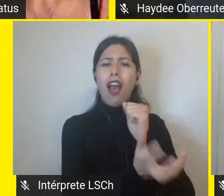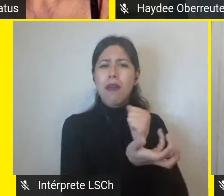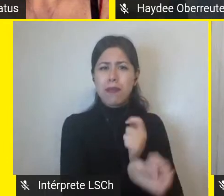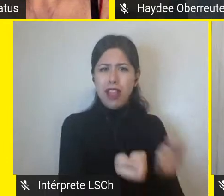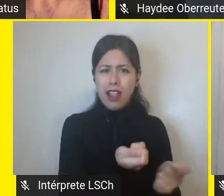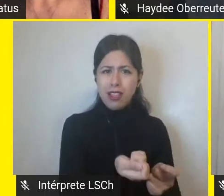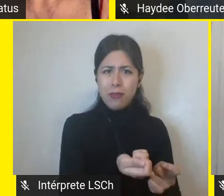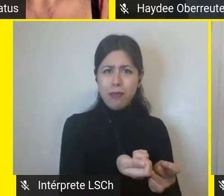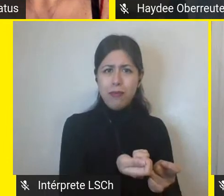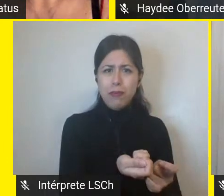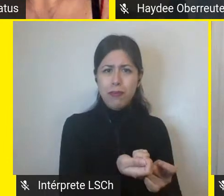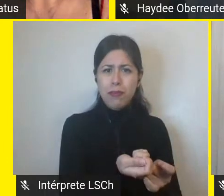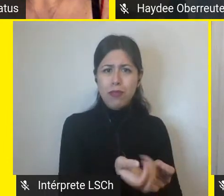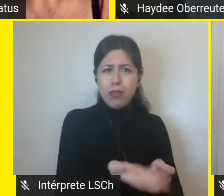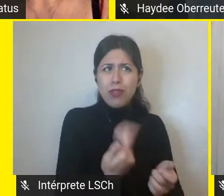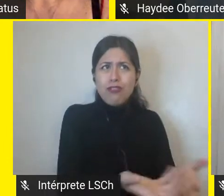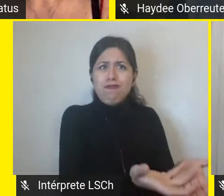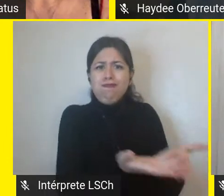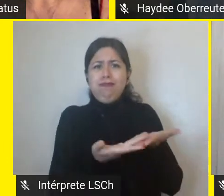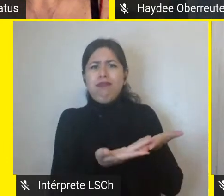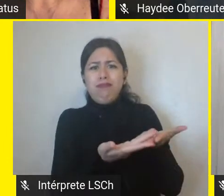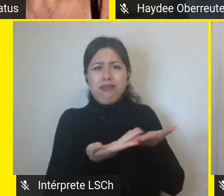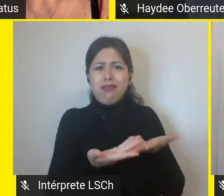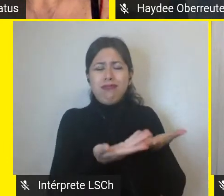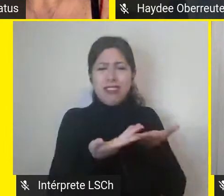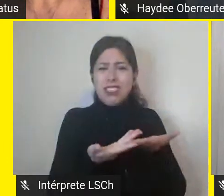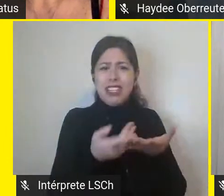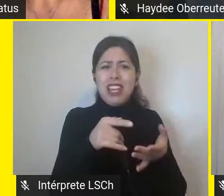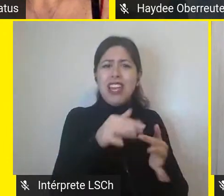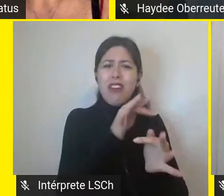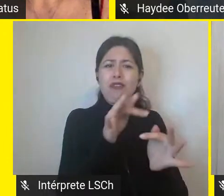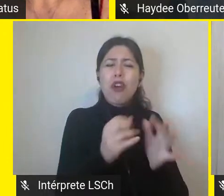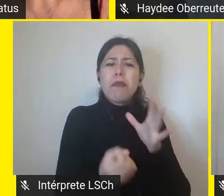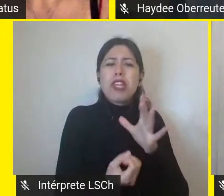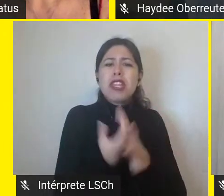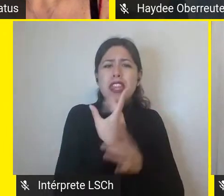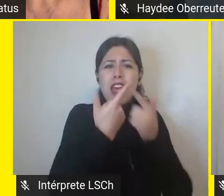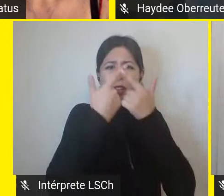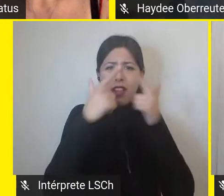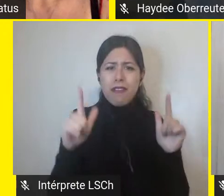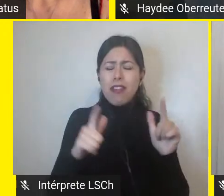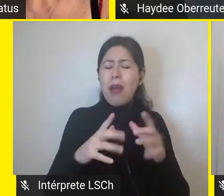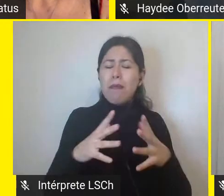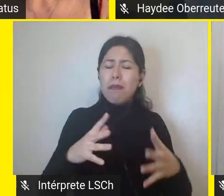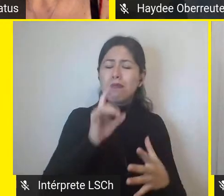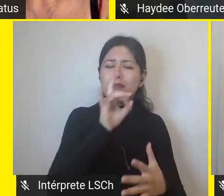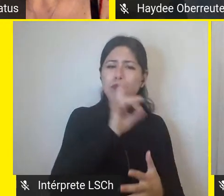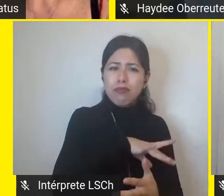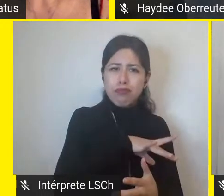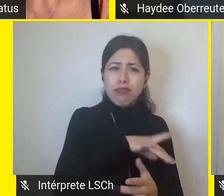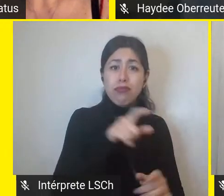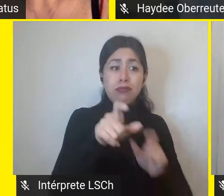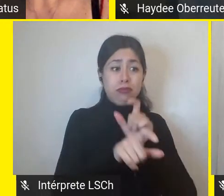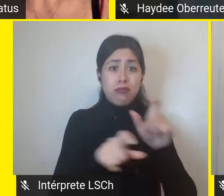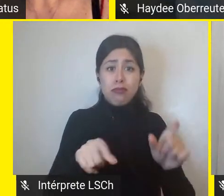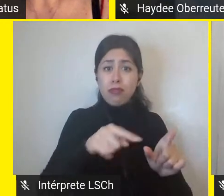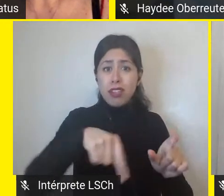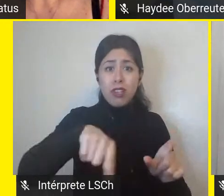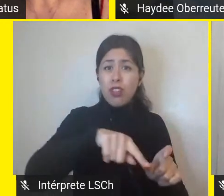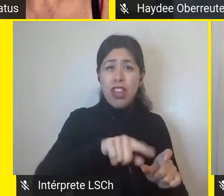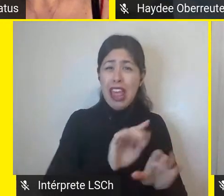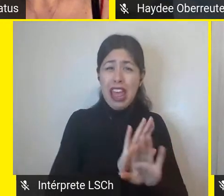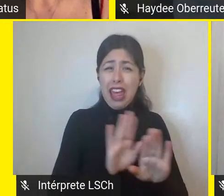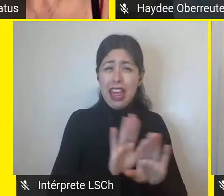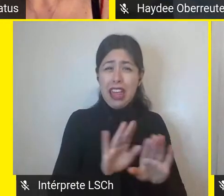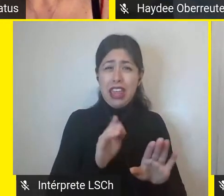que nos han metido encima con esa forma neoliberal tan chilena de aquellos chicos que no eran nadie, que fueron